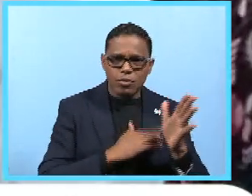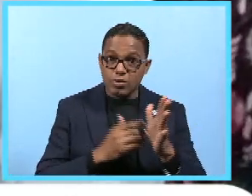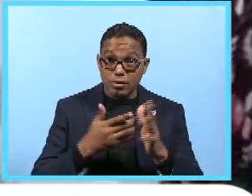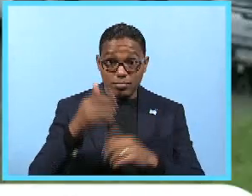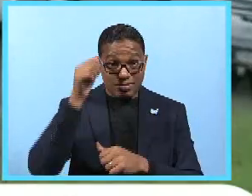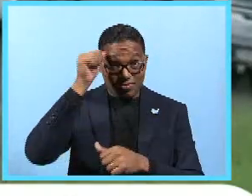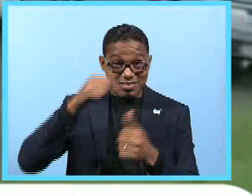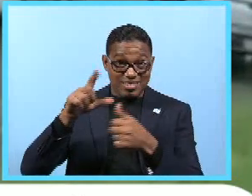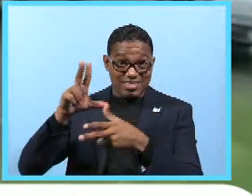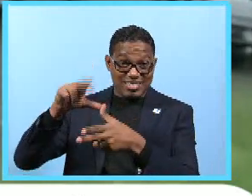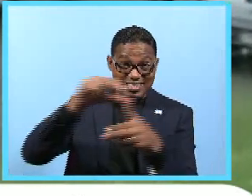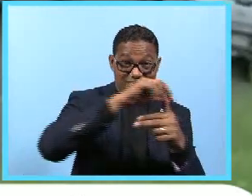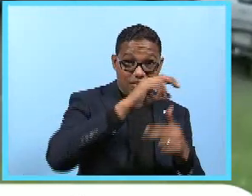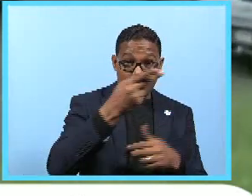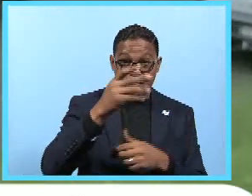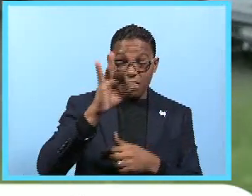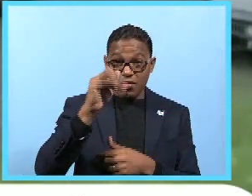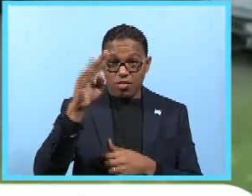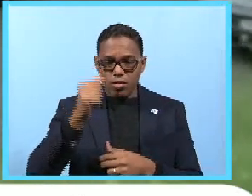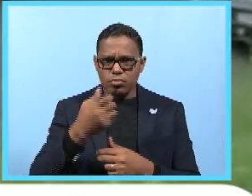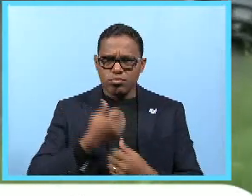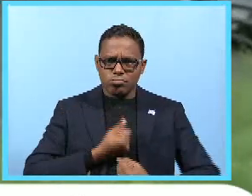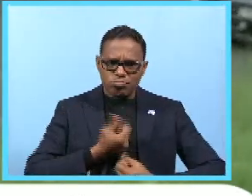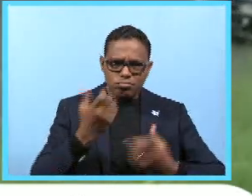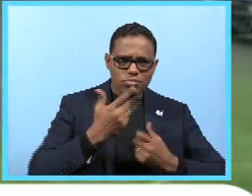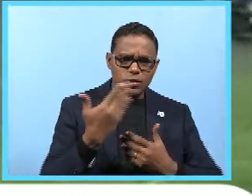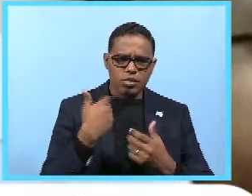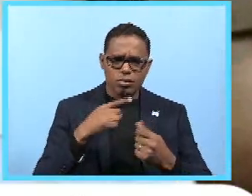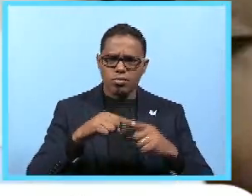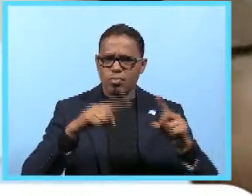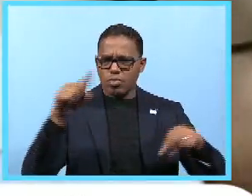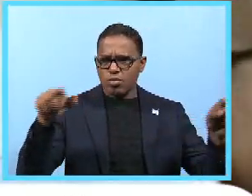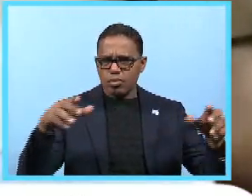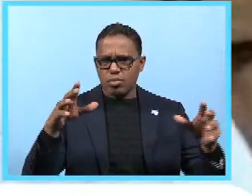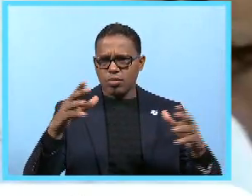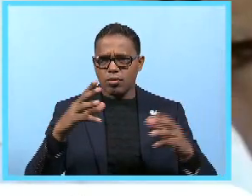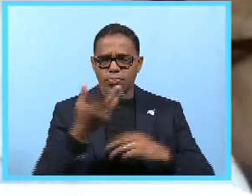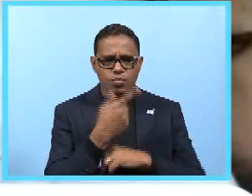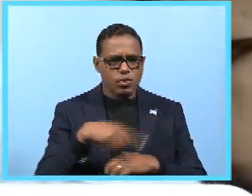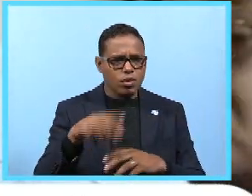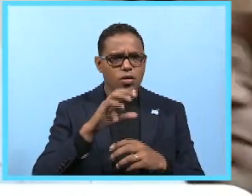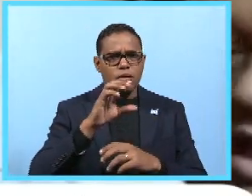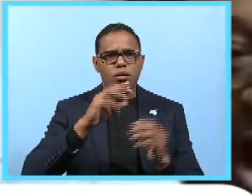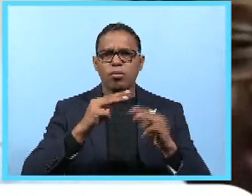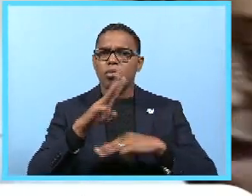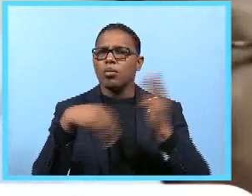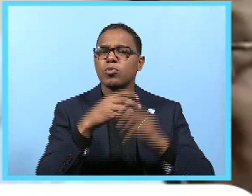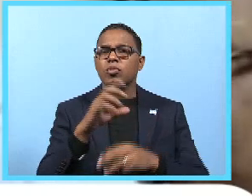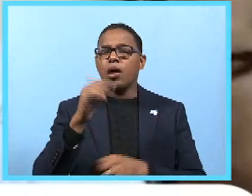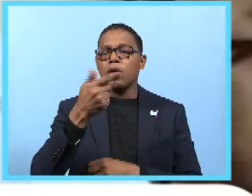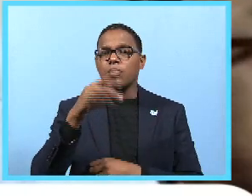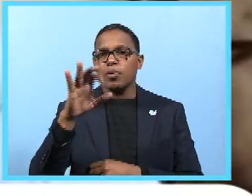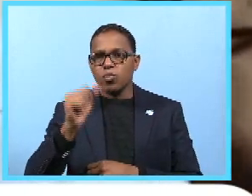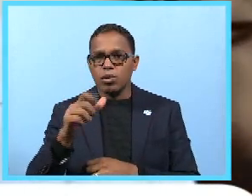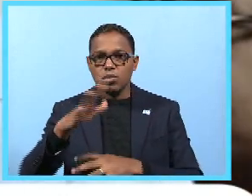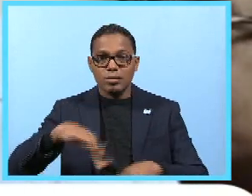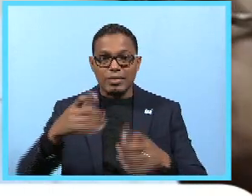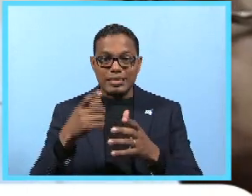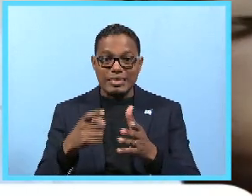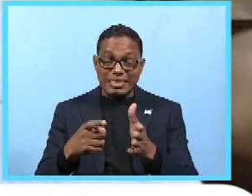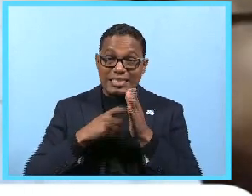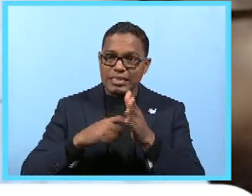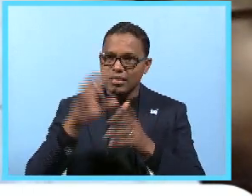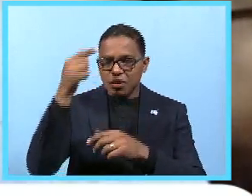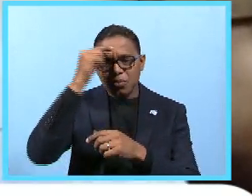huracán Fiona. Tenemos incluso declaraciones de muchos del mundo agropecuario de allí, de esta región, quienes piden a gritos